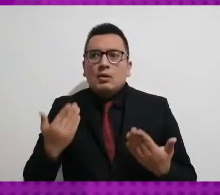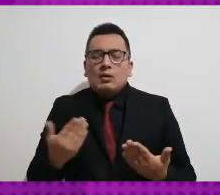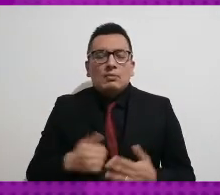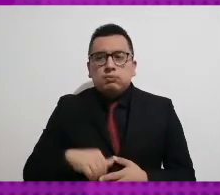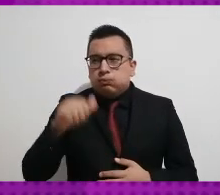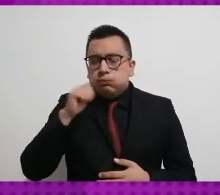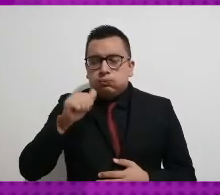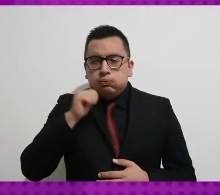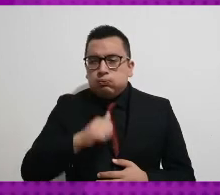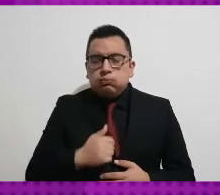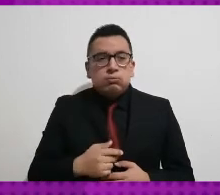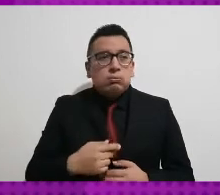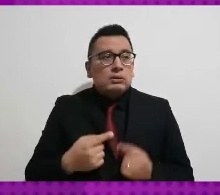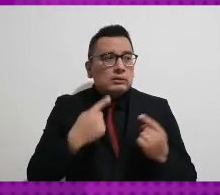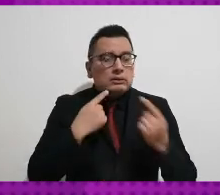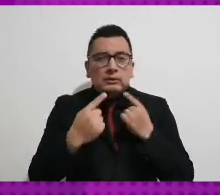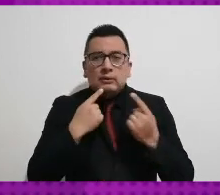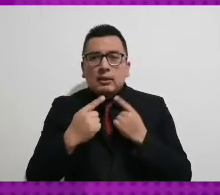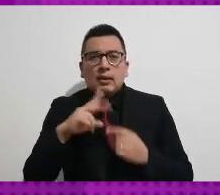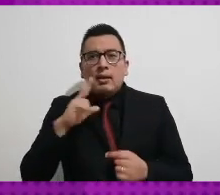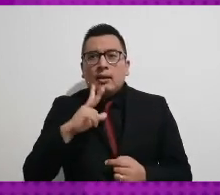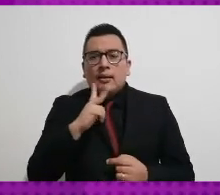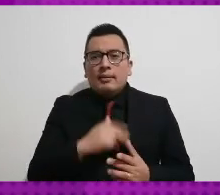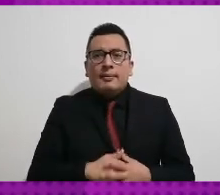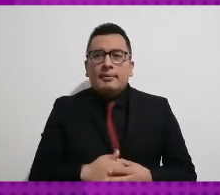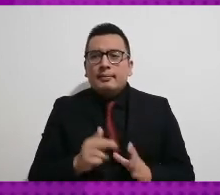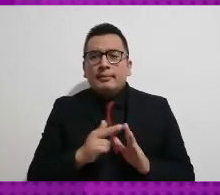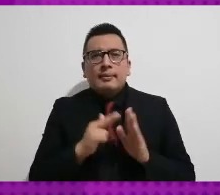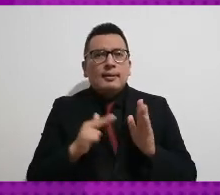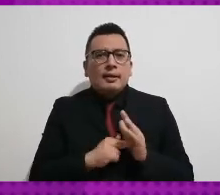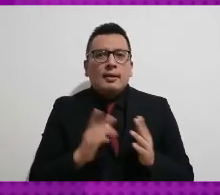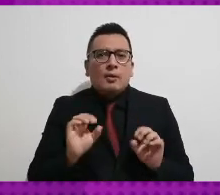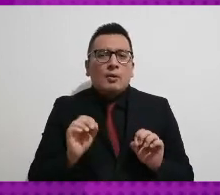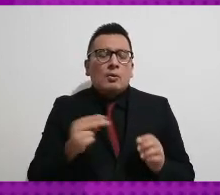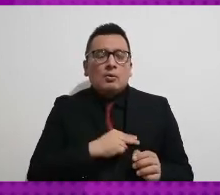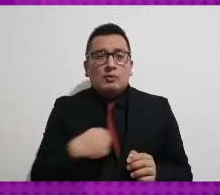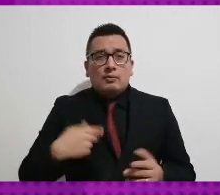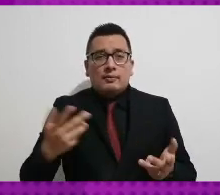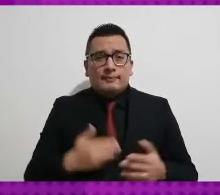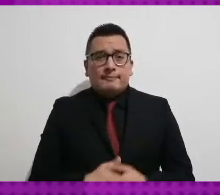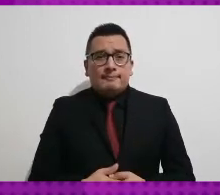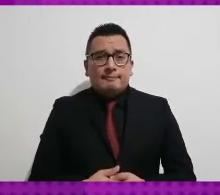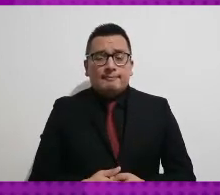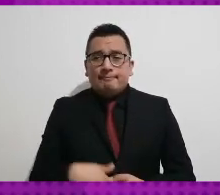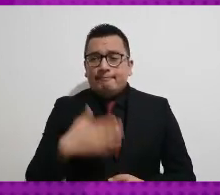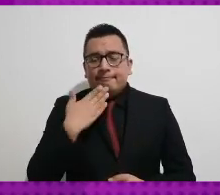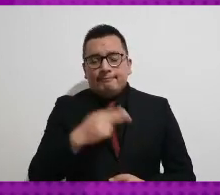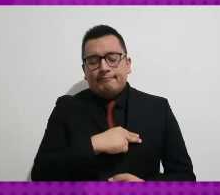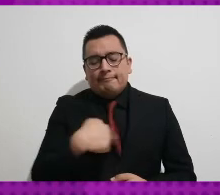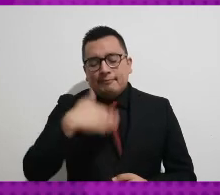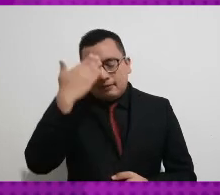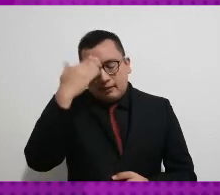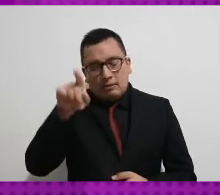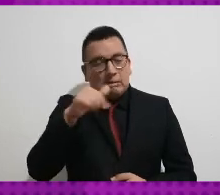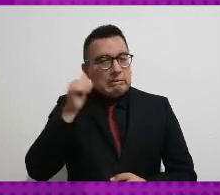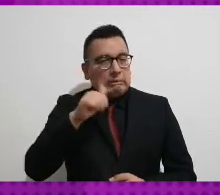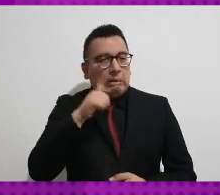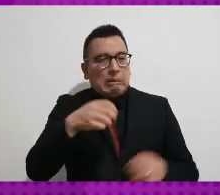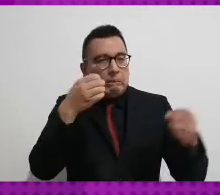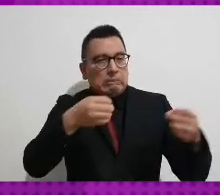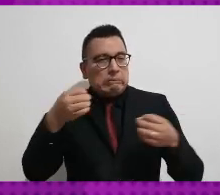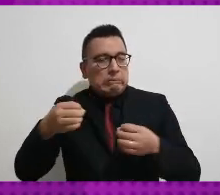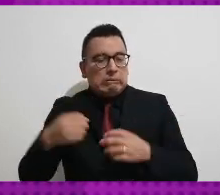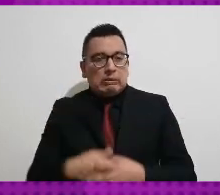y bueno, pues ya más o menos hemos platicado sobre el mecanismo y lo que de ahí se hace. Claro que sí, sabemos que de una manera muy